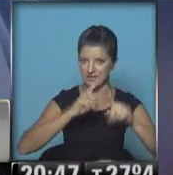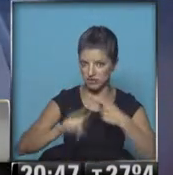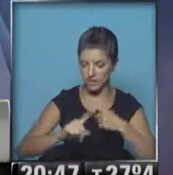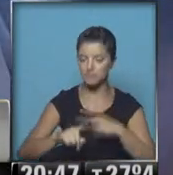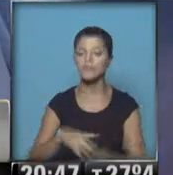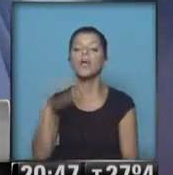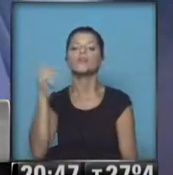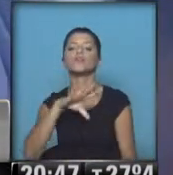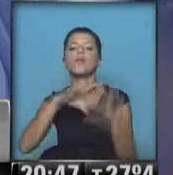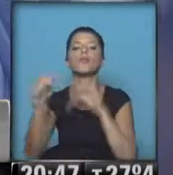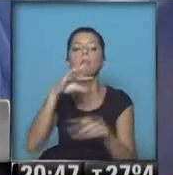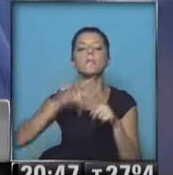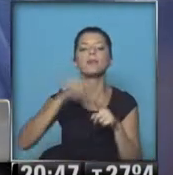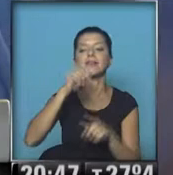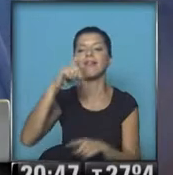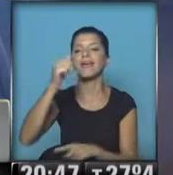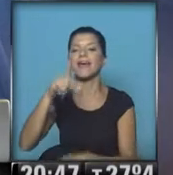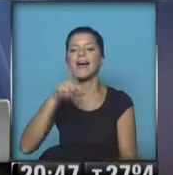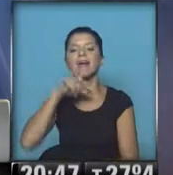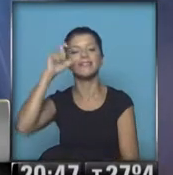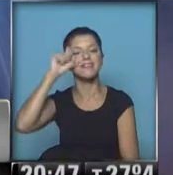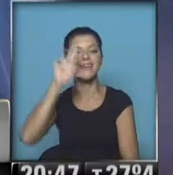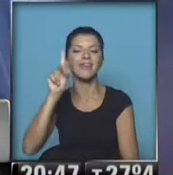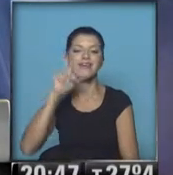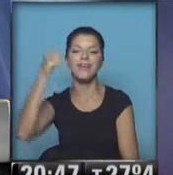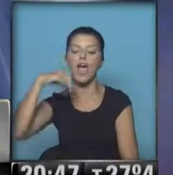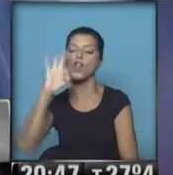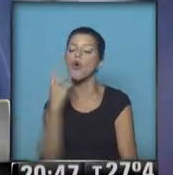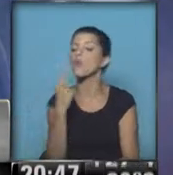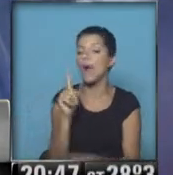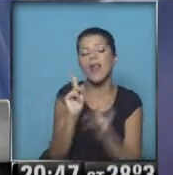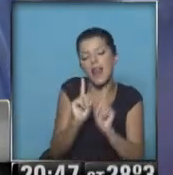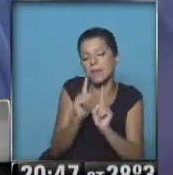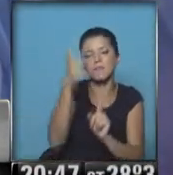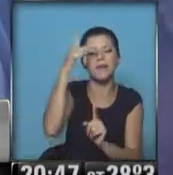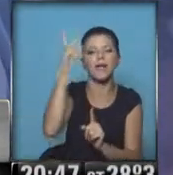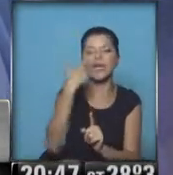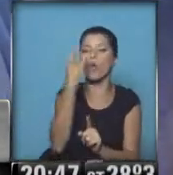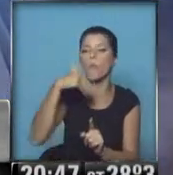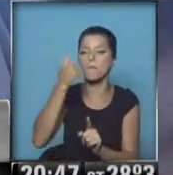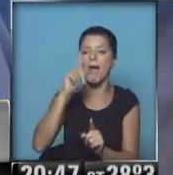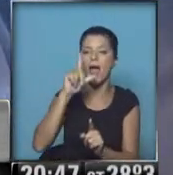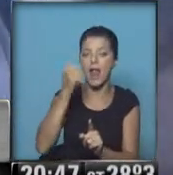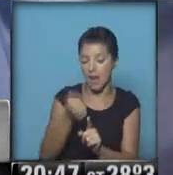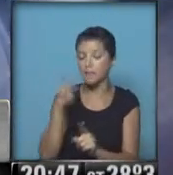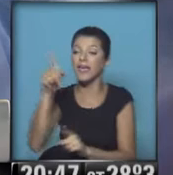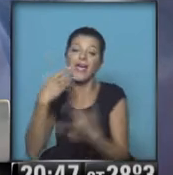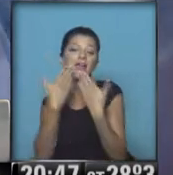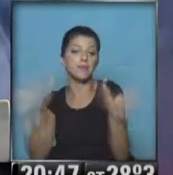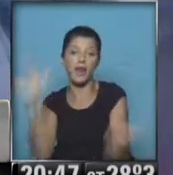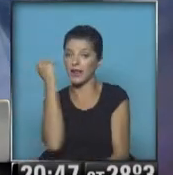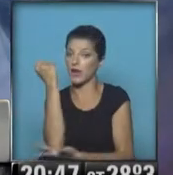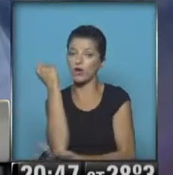política de Cateriano? Obviamente la misma que estaba marcando Ollanta Humala, él es un liberal en lo económico, así que